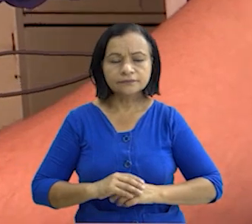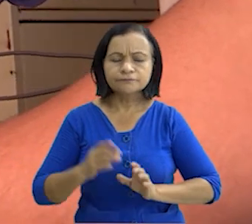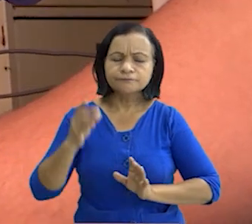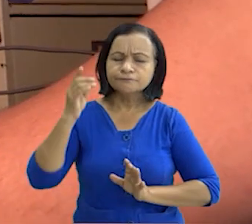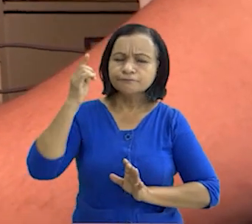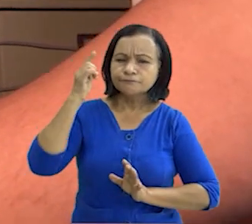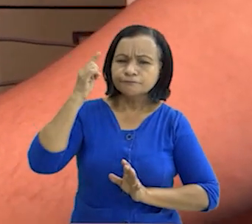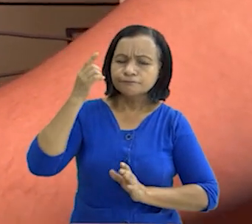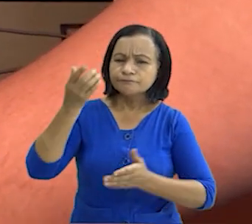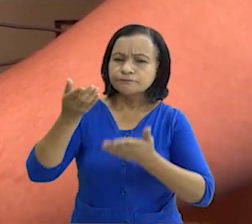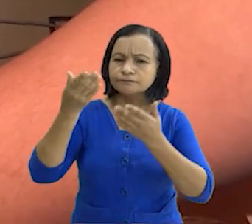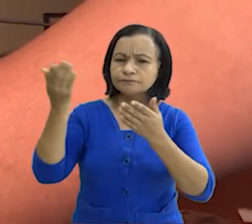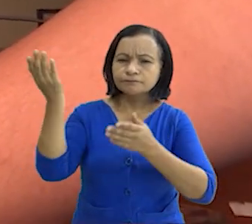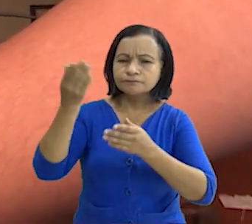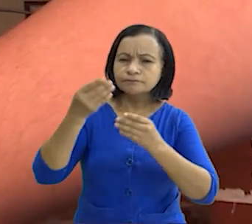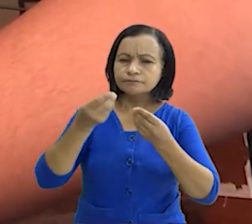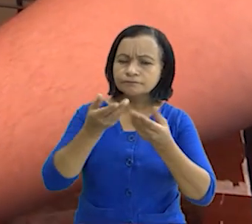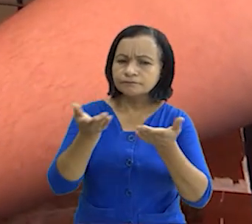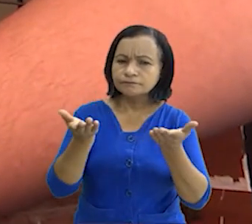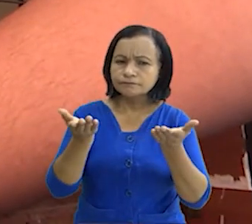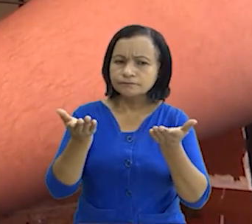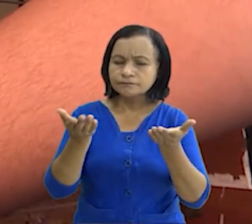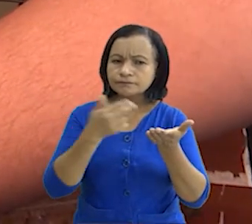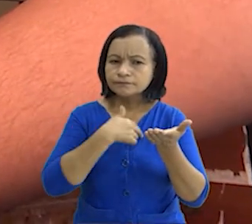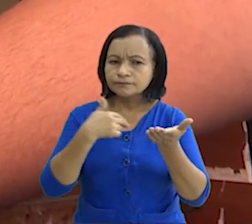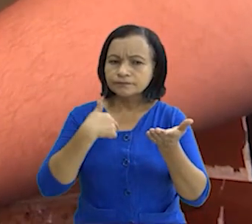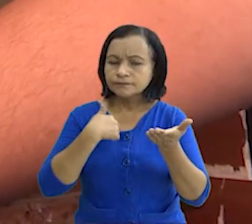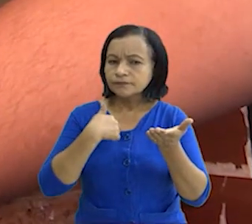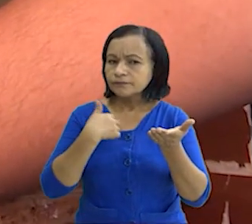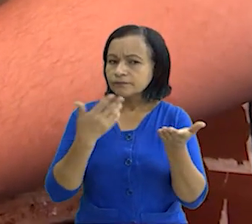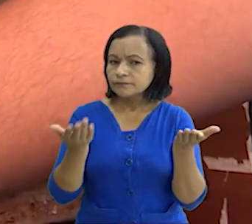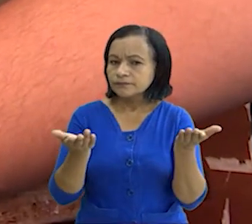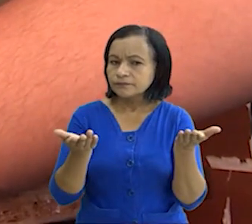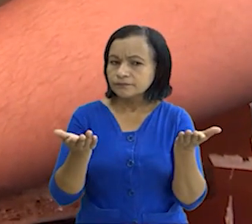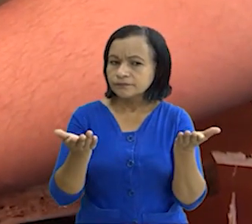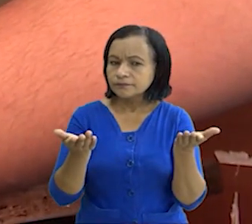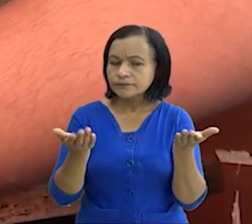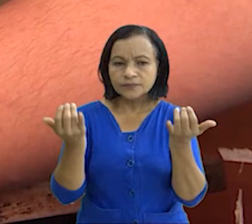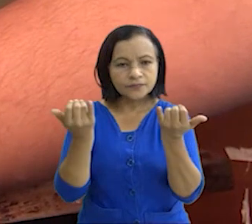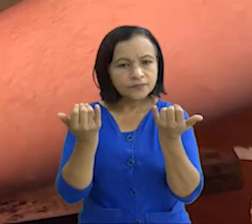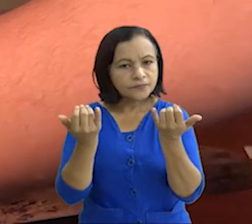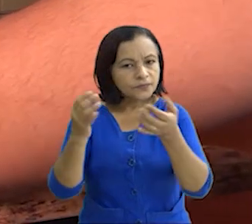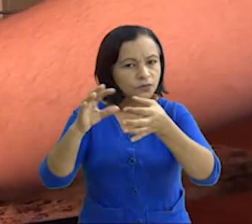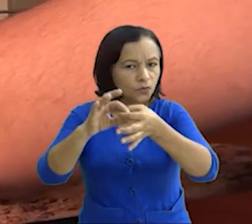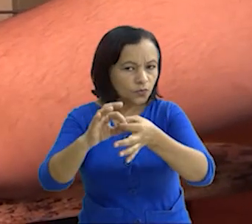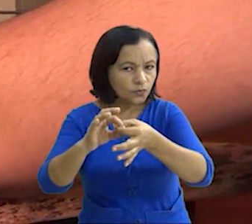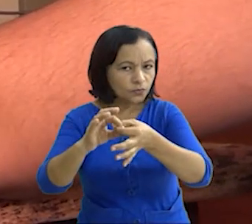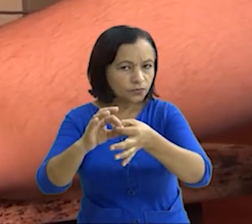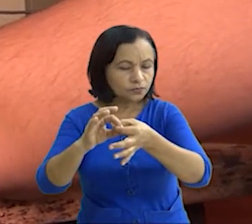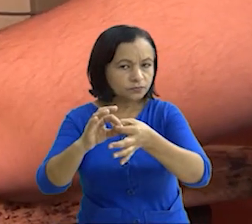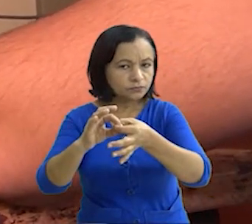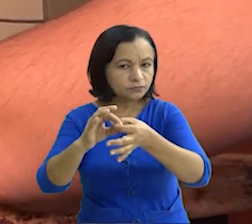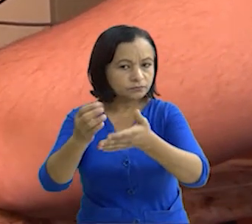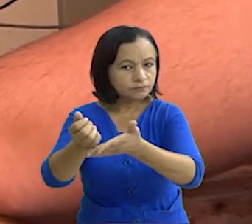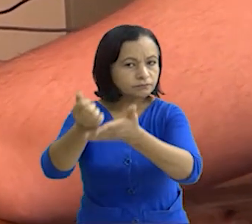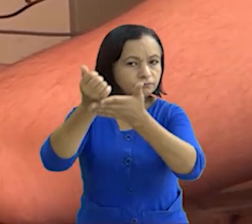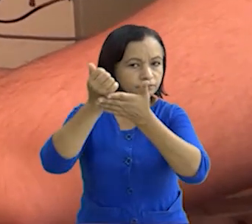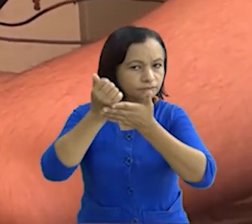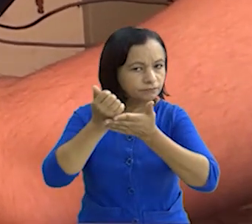Que nos brindan charlas y que están igual de la mano